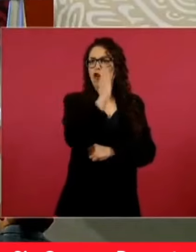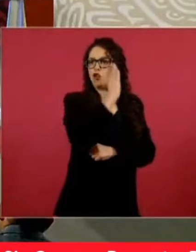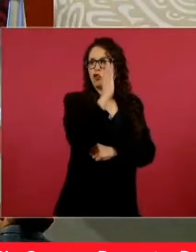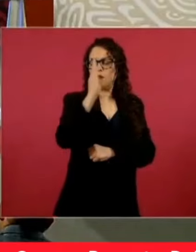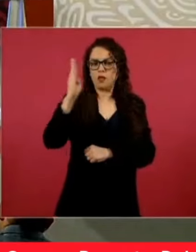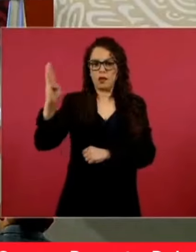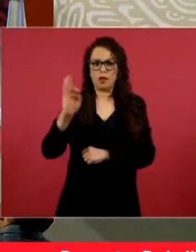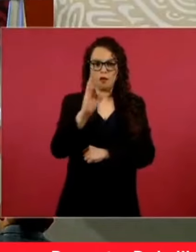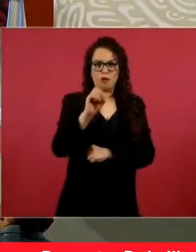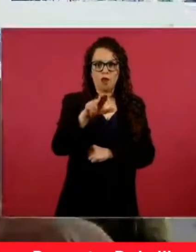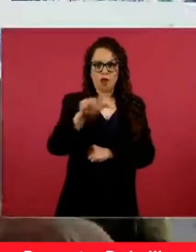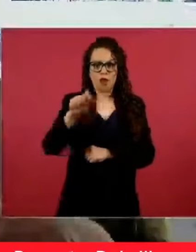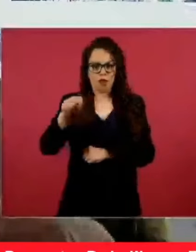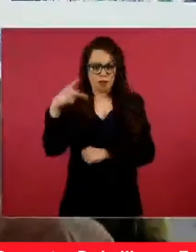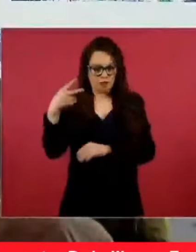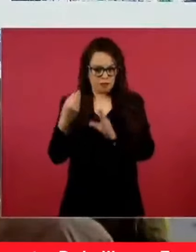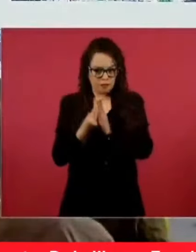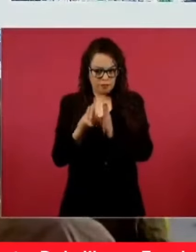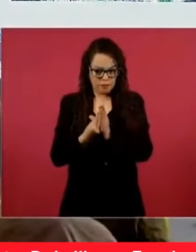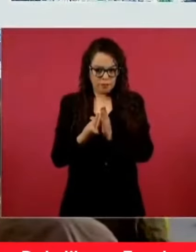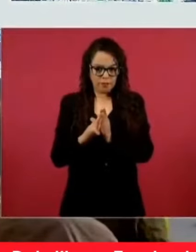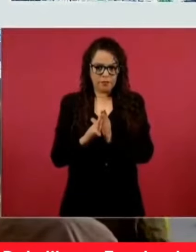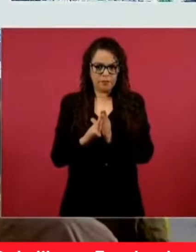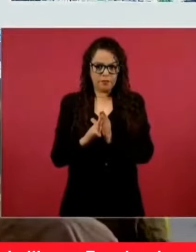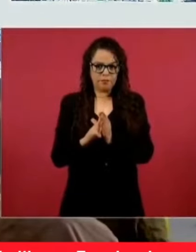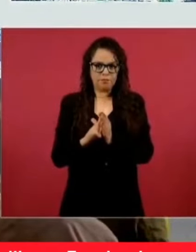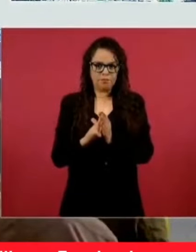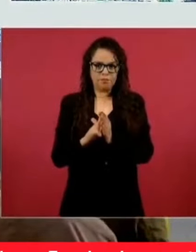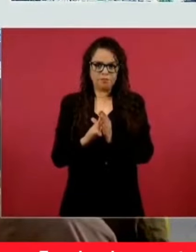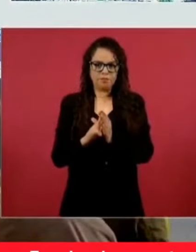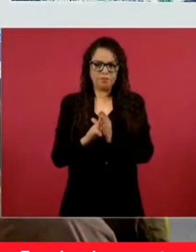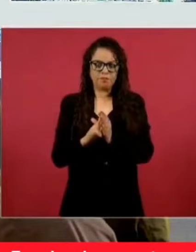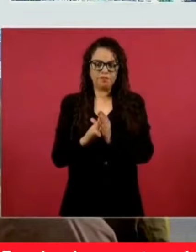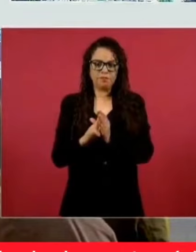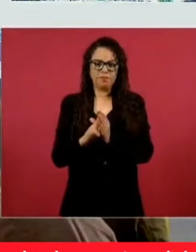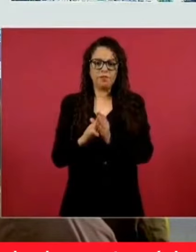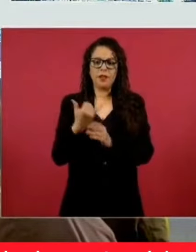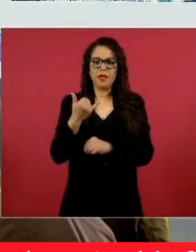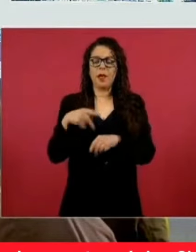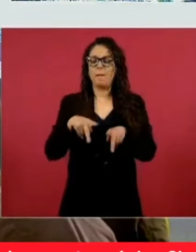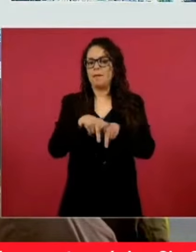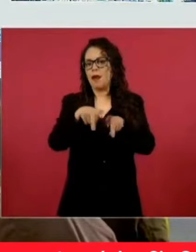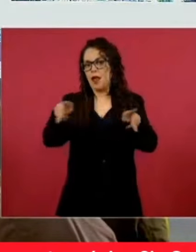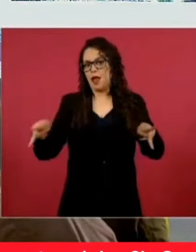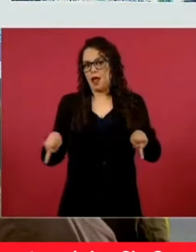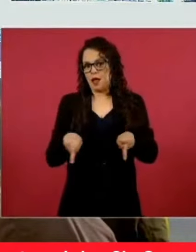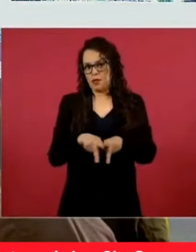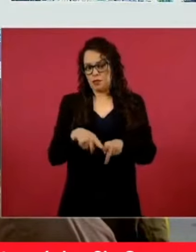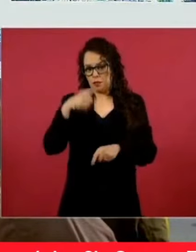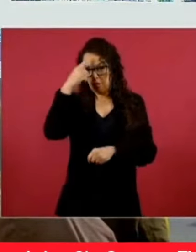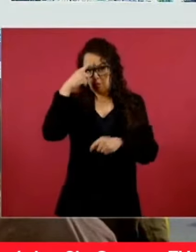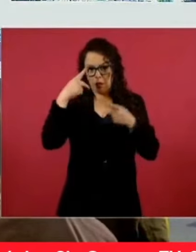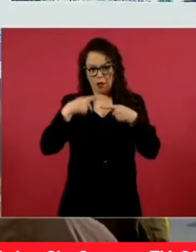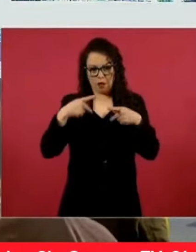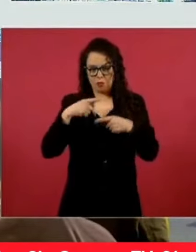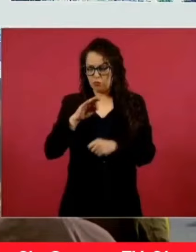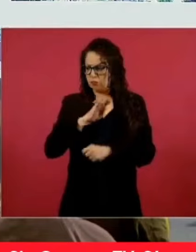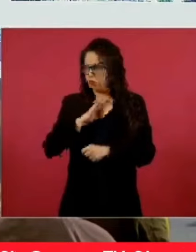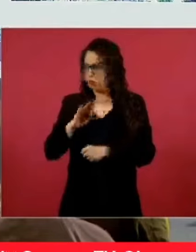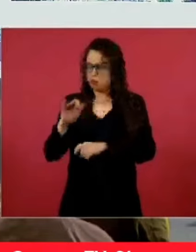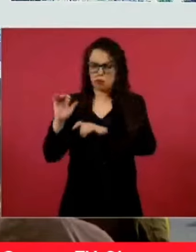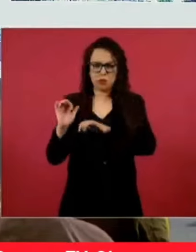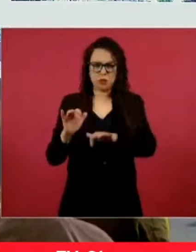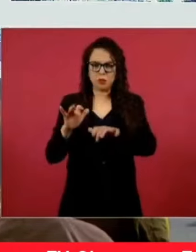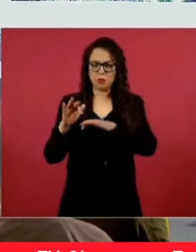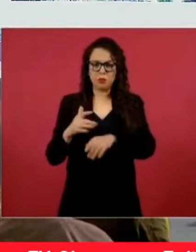fonart tendremos ciertas amenidades y sobre todo pues una plaza pública que estará abierta con uso continuo 24